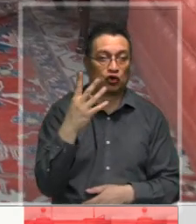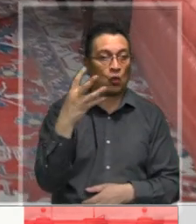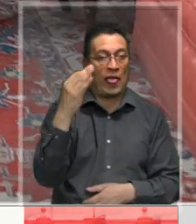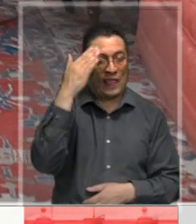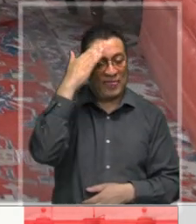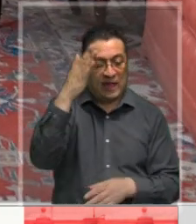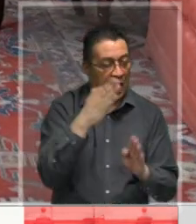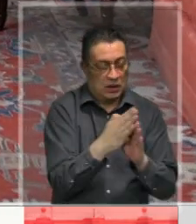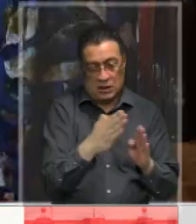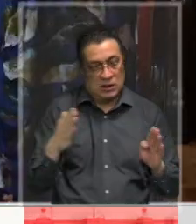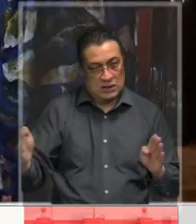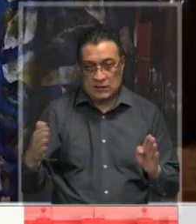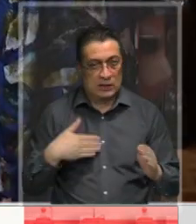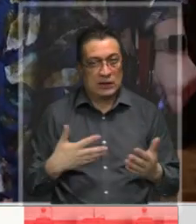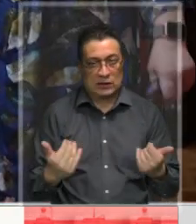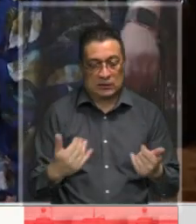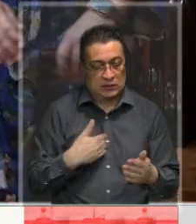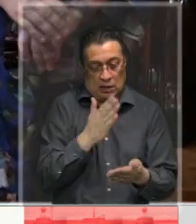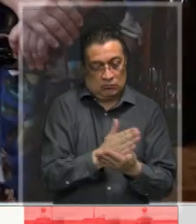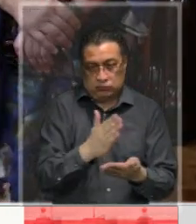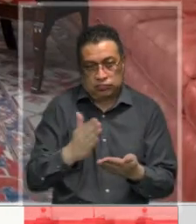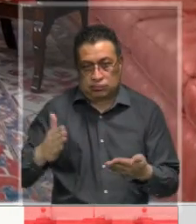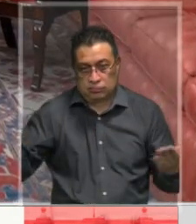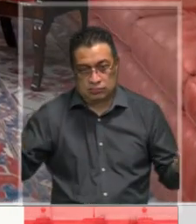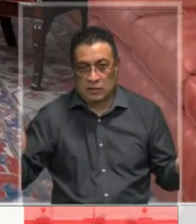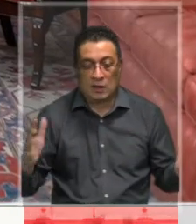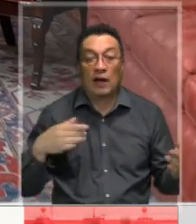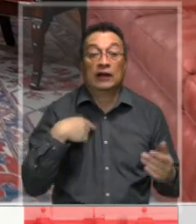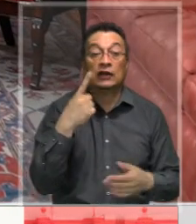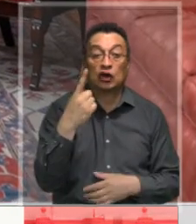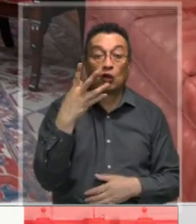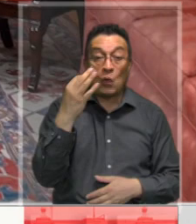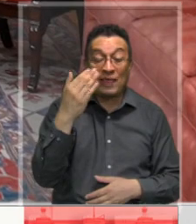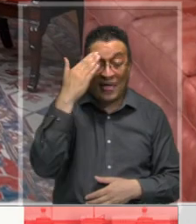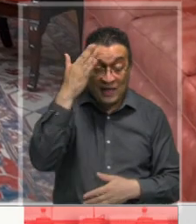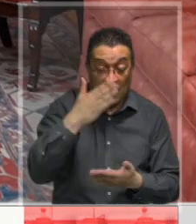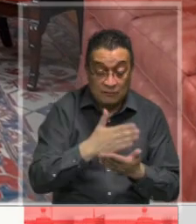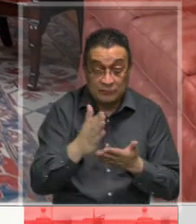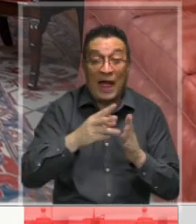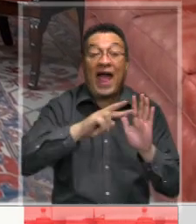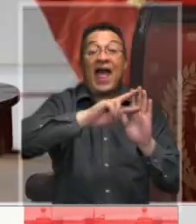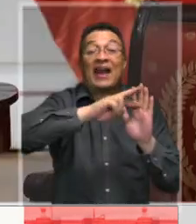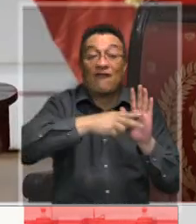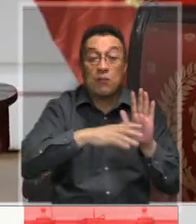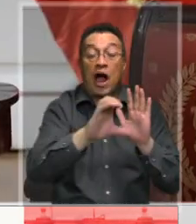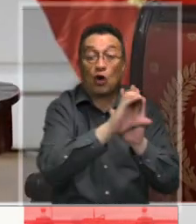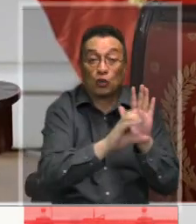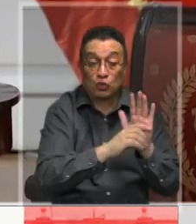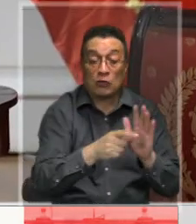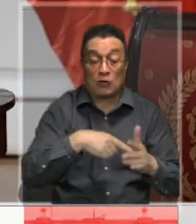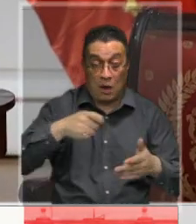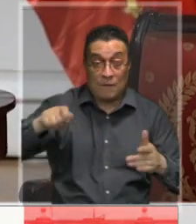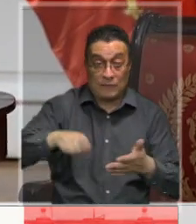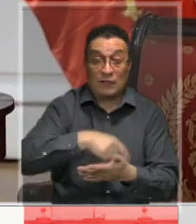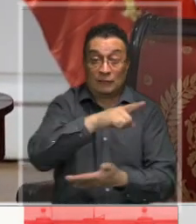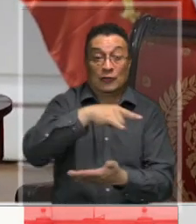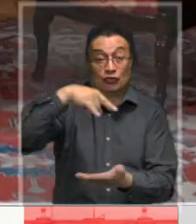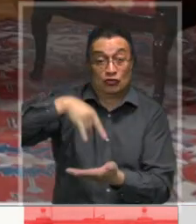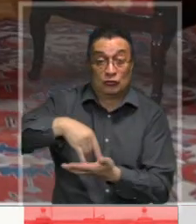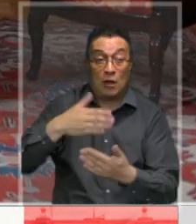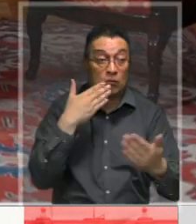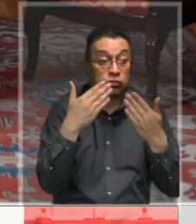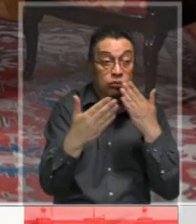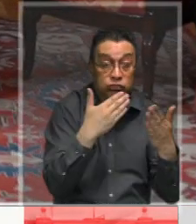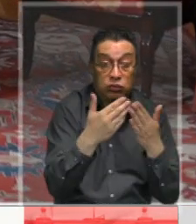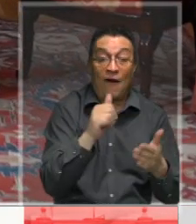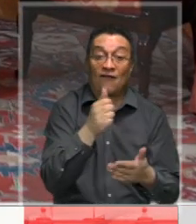un capricho, más bien es una cuestión legal. Pero 140 días desde, además de que salga la reforma constitucional, que, o sea, se de firma, que se debata todavía en el Congreso. Eso, según Paulina